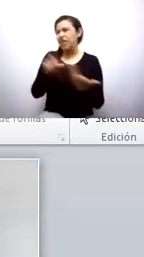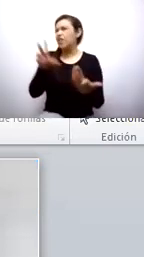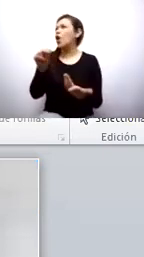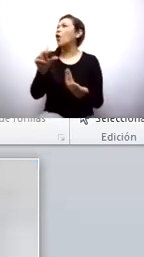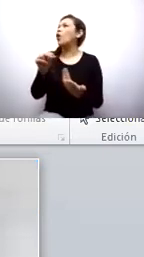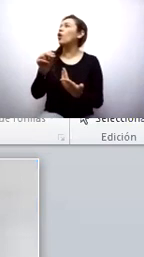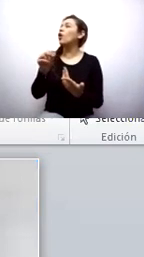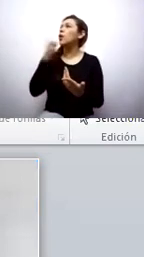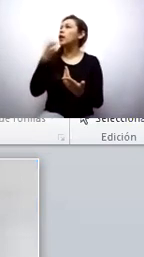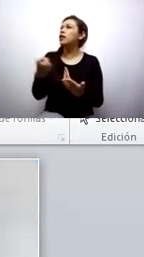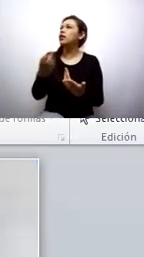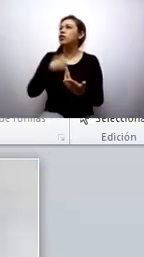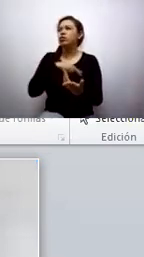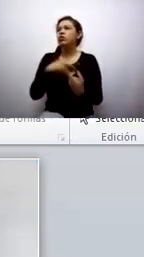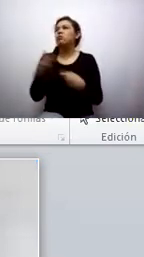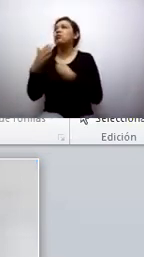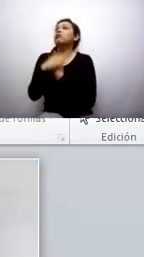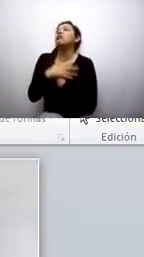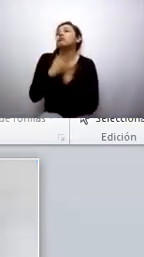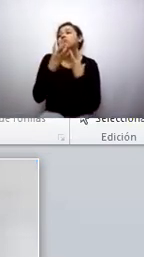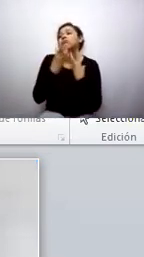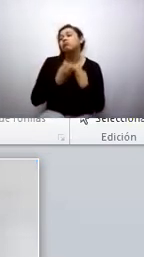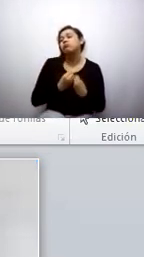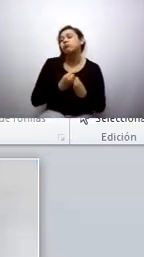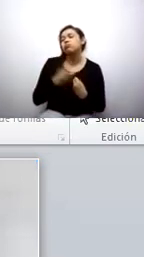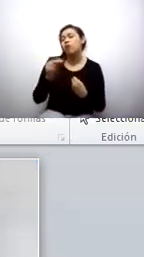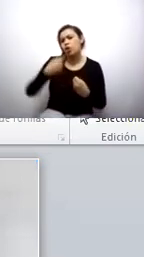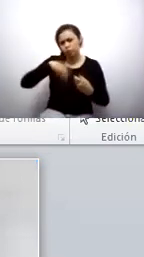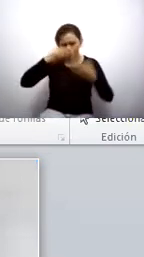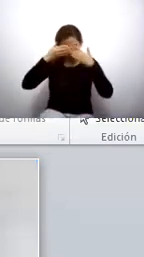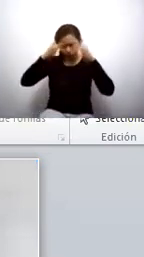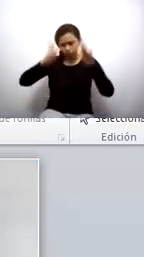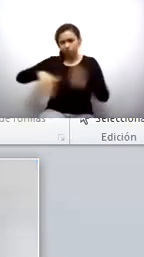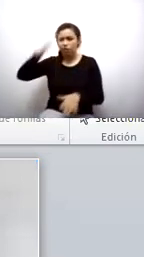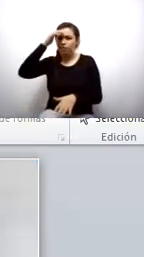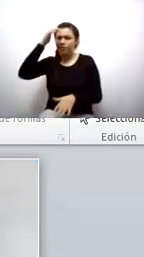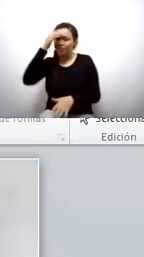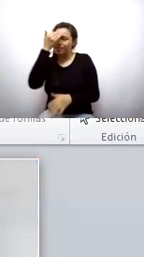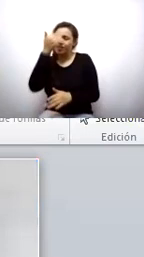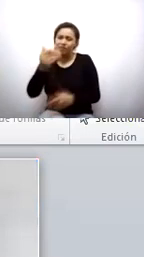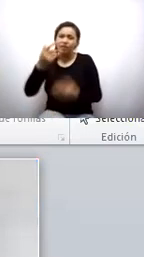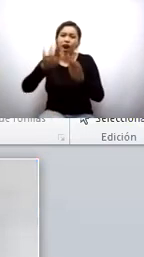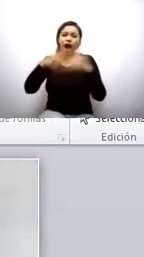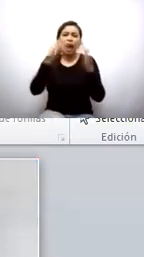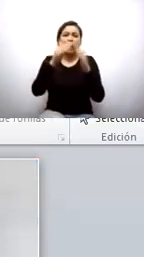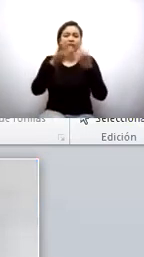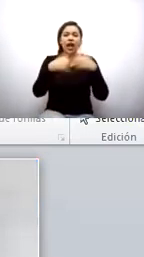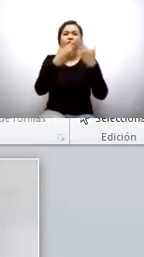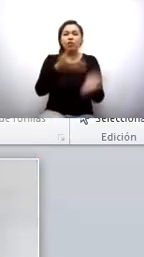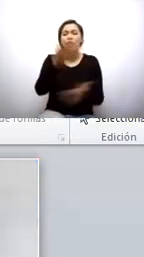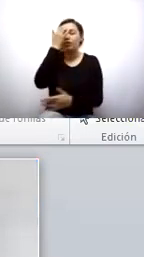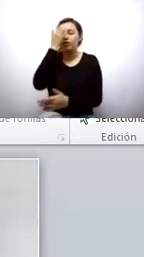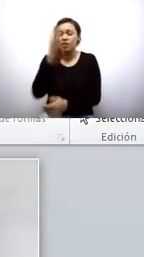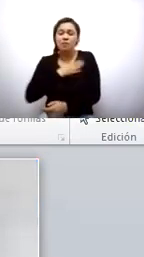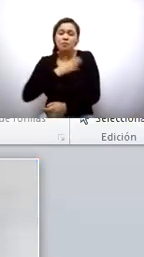la maestra, no es que nos apachurremos, pero somos realistas y somos conscientes. Sabemos qué es lo que hay fuera de mi casa, sabemos lo que hay en mi colonia.